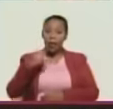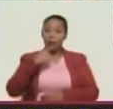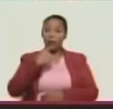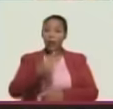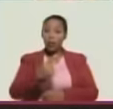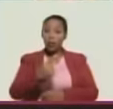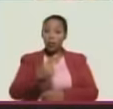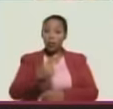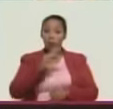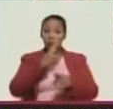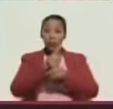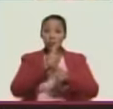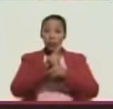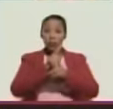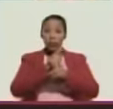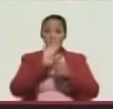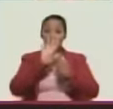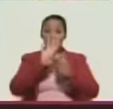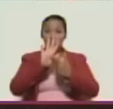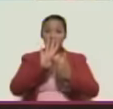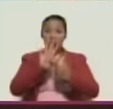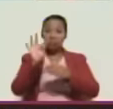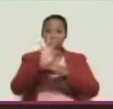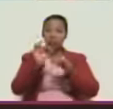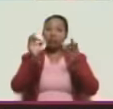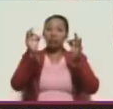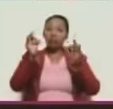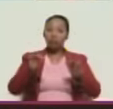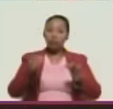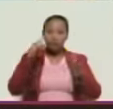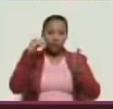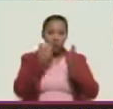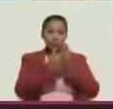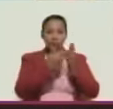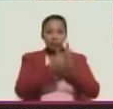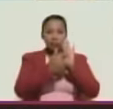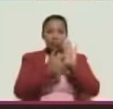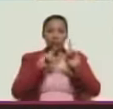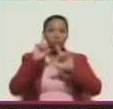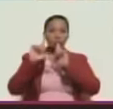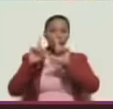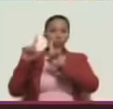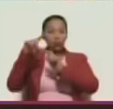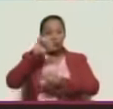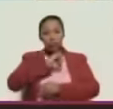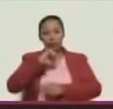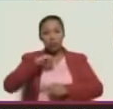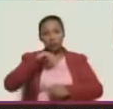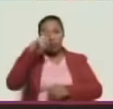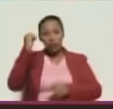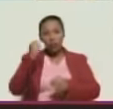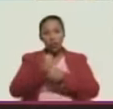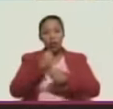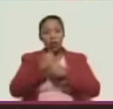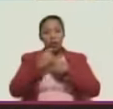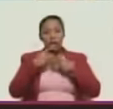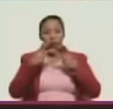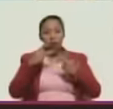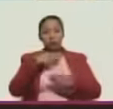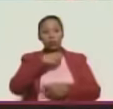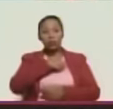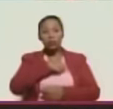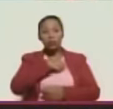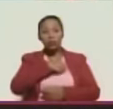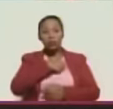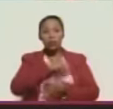transmisión funcionó de manera adecuada se verificaron los procesos logísticos el personal operativo técnico cumplió con todos los protocolos H una amplia